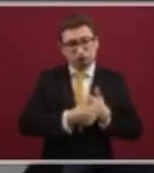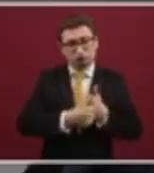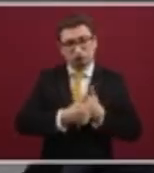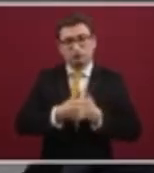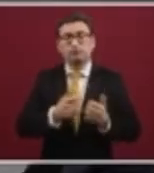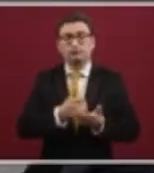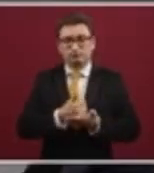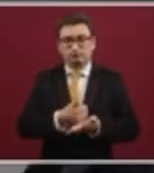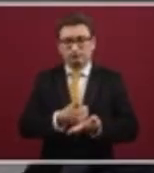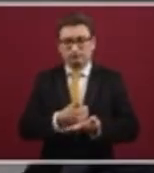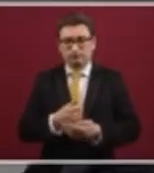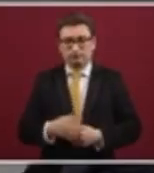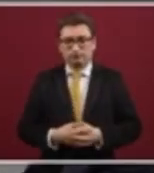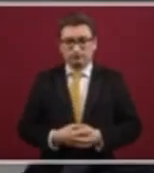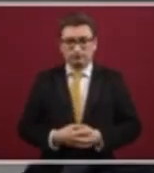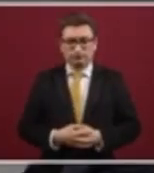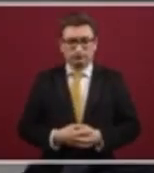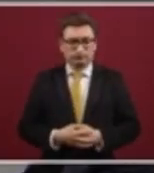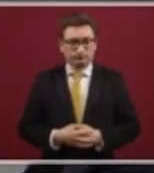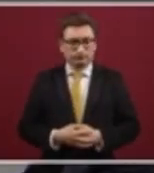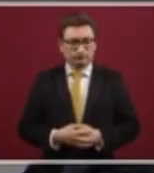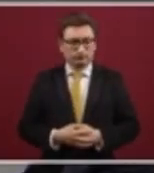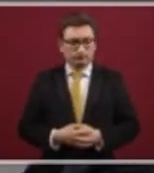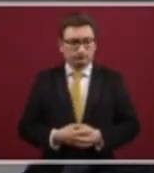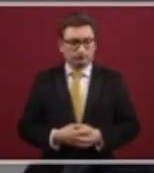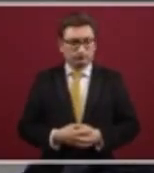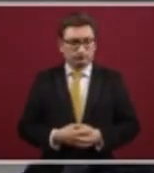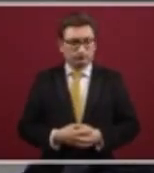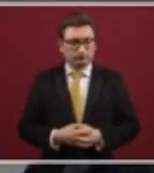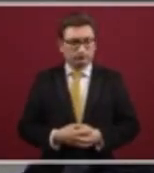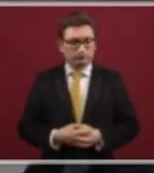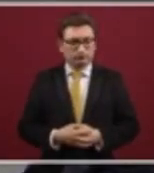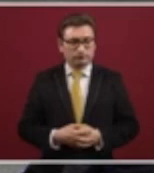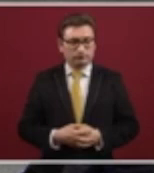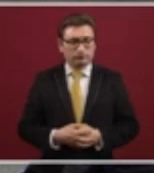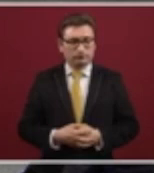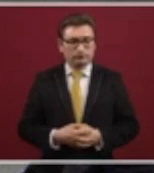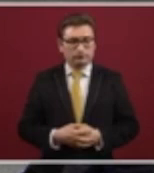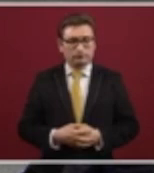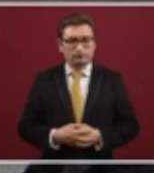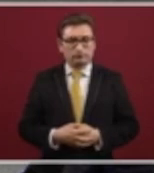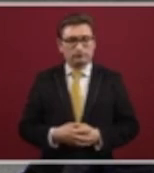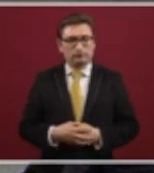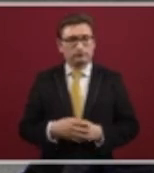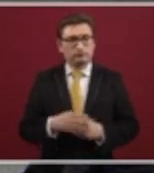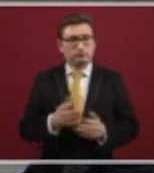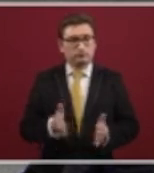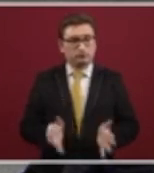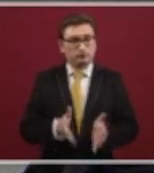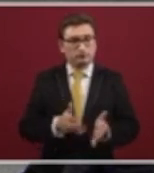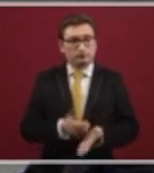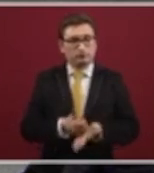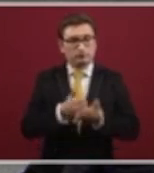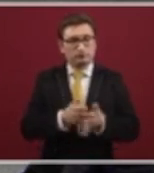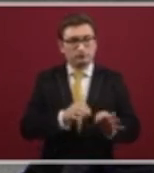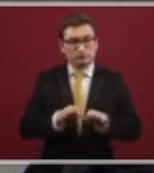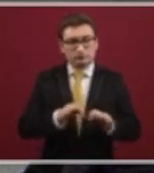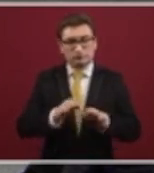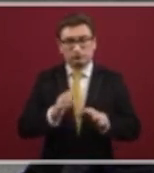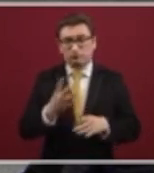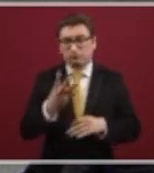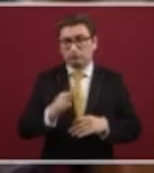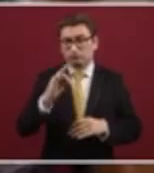la competitividad decíamos, pero hay un ingrediente, no vamos a poder generar empleo ni siquiera inherente al 4% de